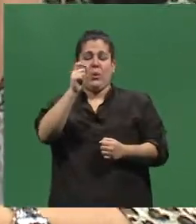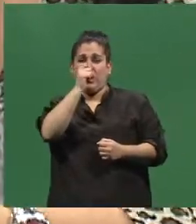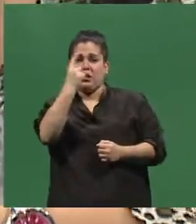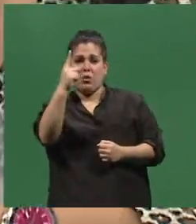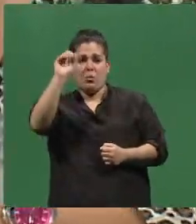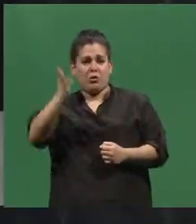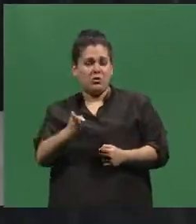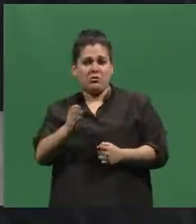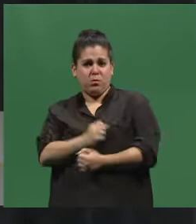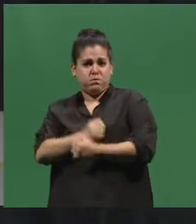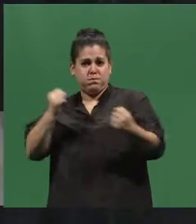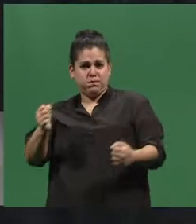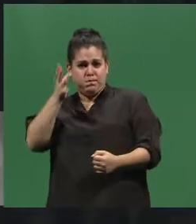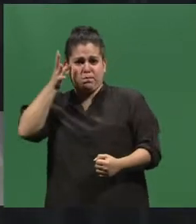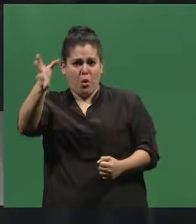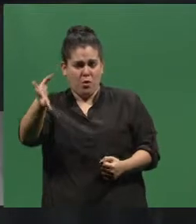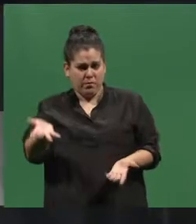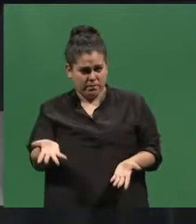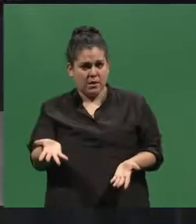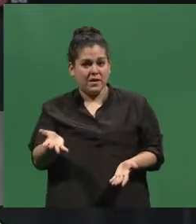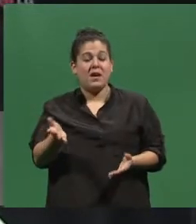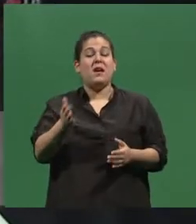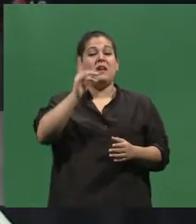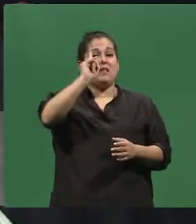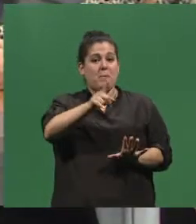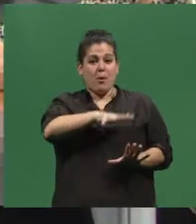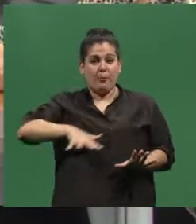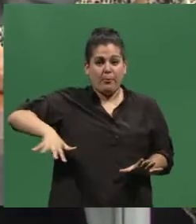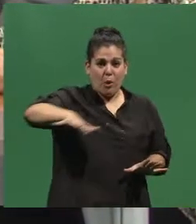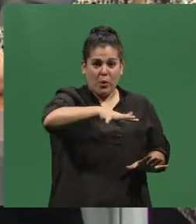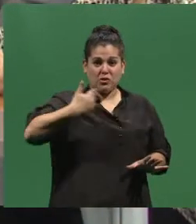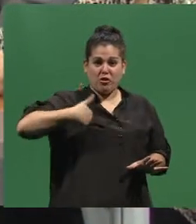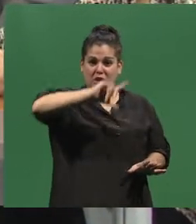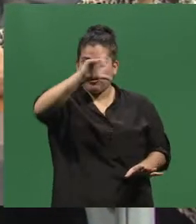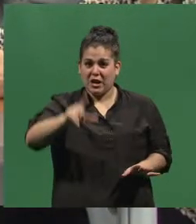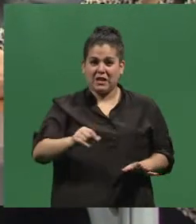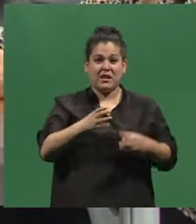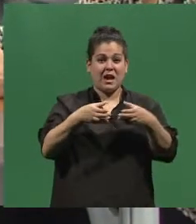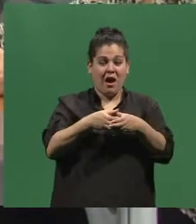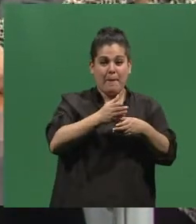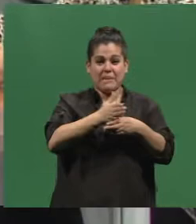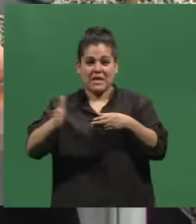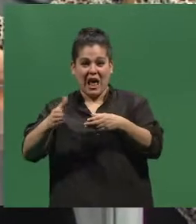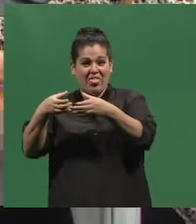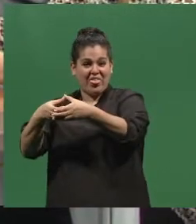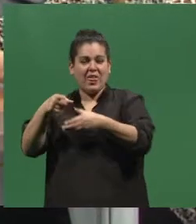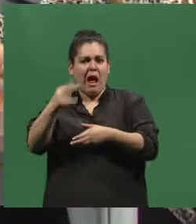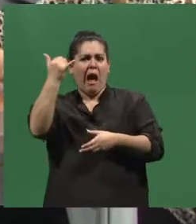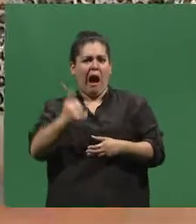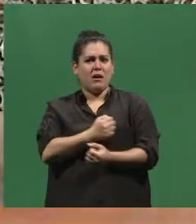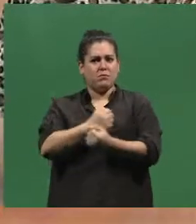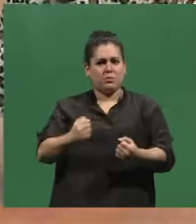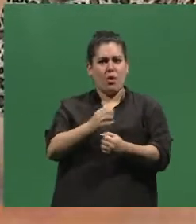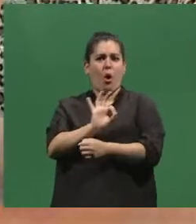con sobrepeso. Y luego, la mitad de la población argentina hoy tiene sobrepeso u obesidad. Y